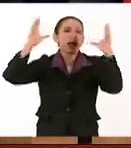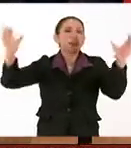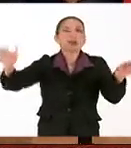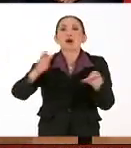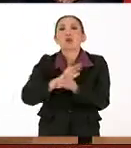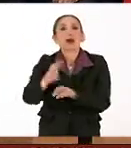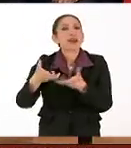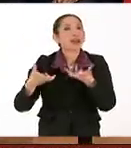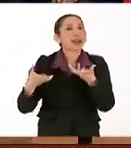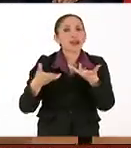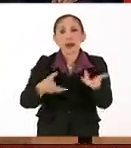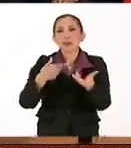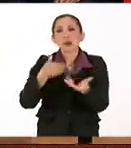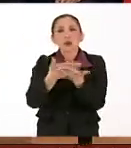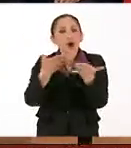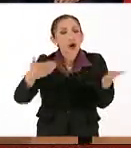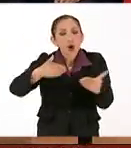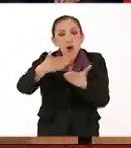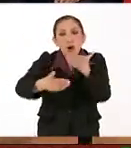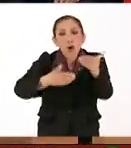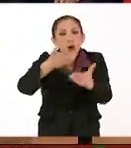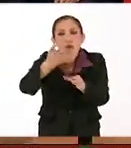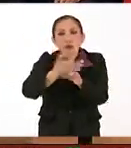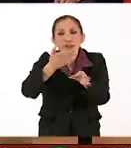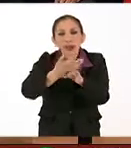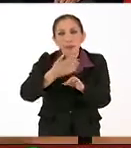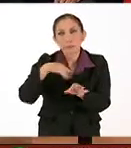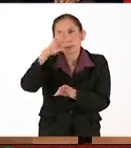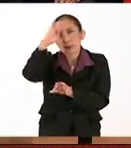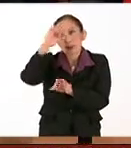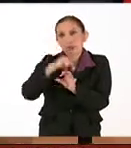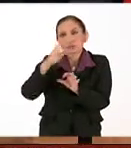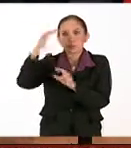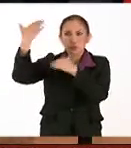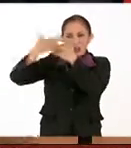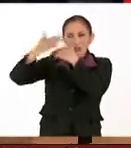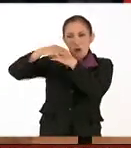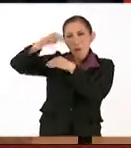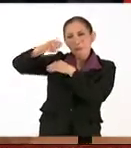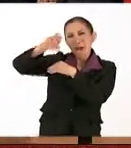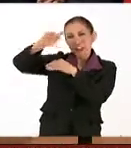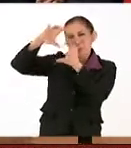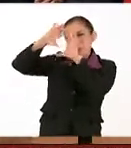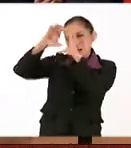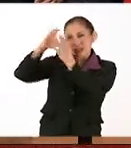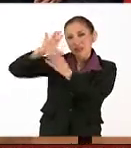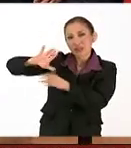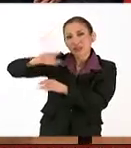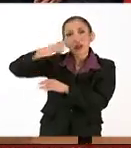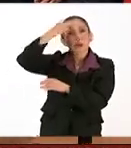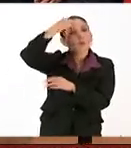son los caminos que siguen? Actualmente pensamos en llegar a Marte. En referencia a